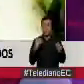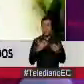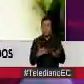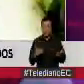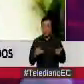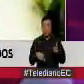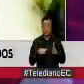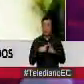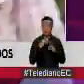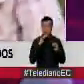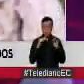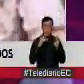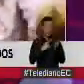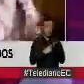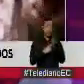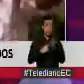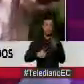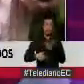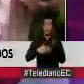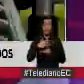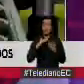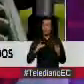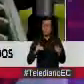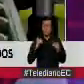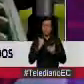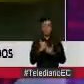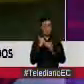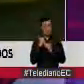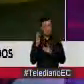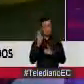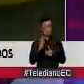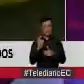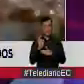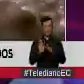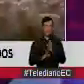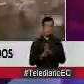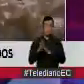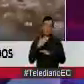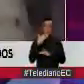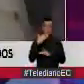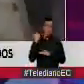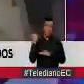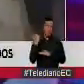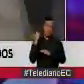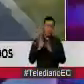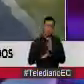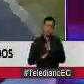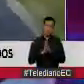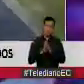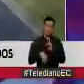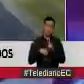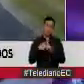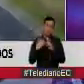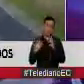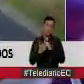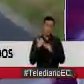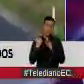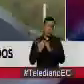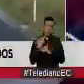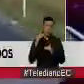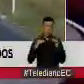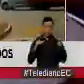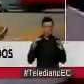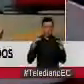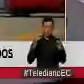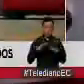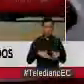pero nuevamente con un debate de altura que nos lleve como país a un mejor avance, hacia un nuevo equilibrio